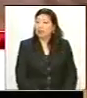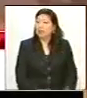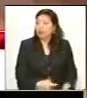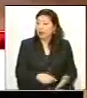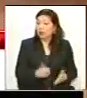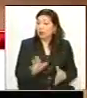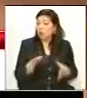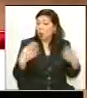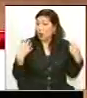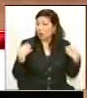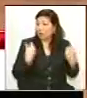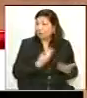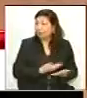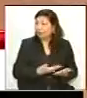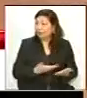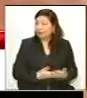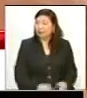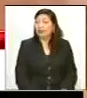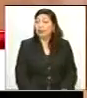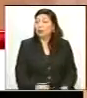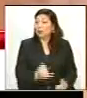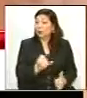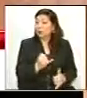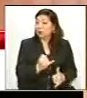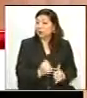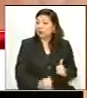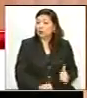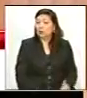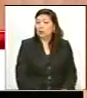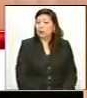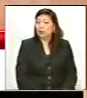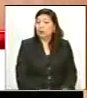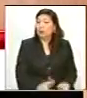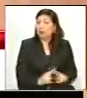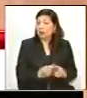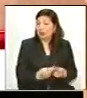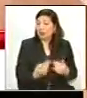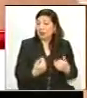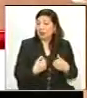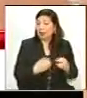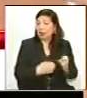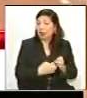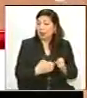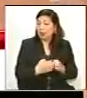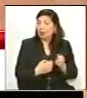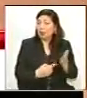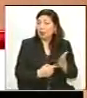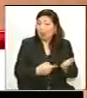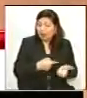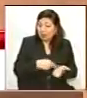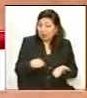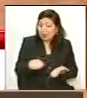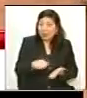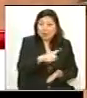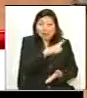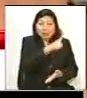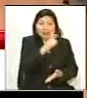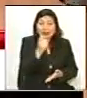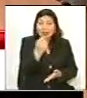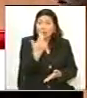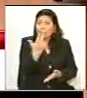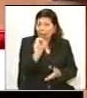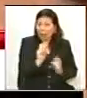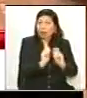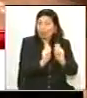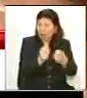sus despachos. Es más, en la última reunión que tuvimos con el equipo técnico, se le ha mandado a los 130